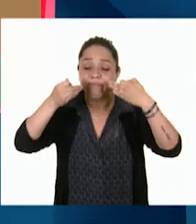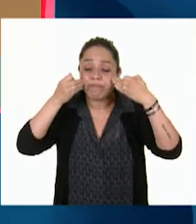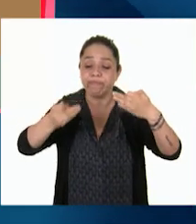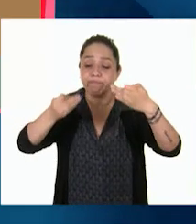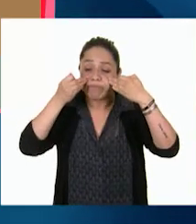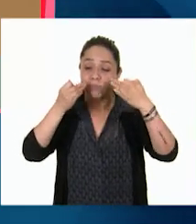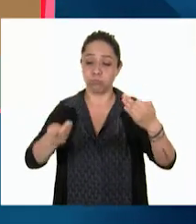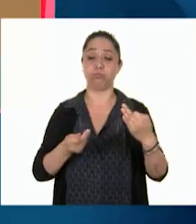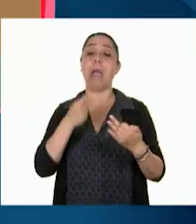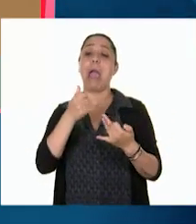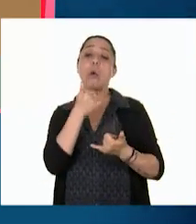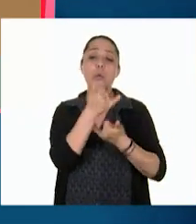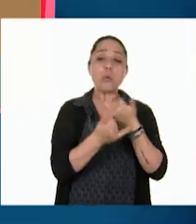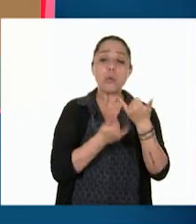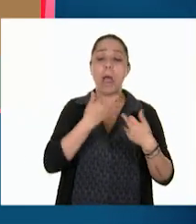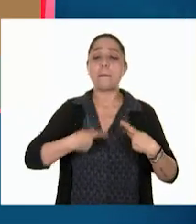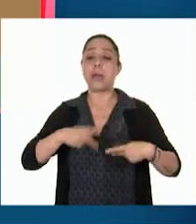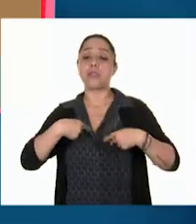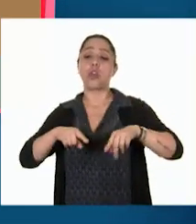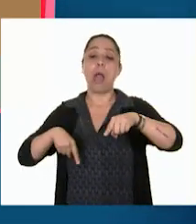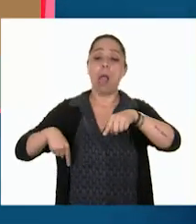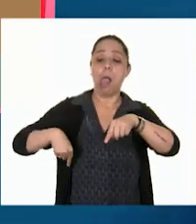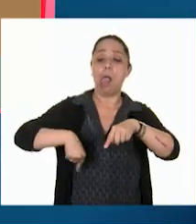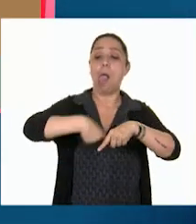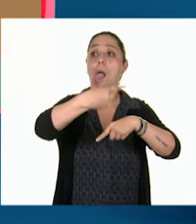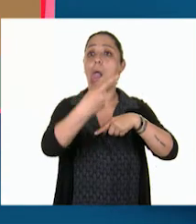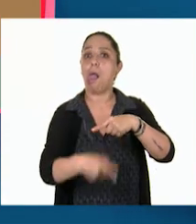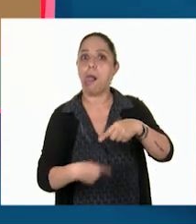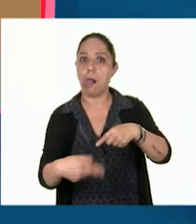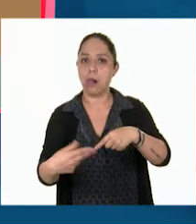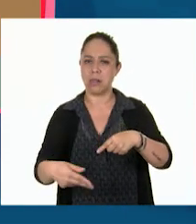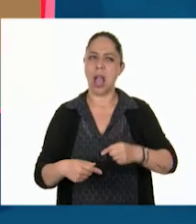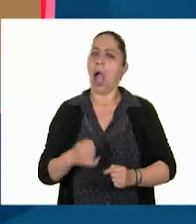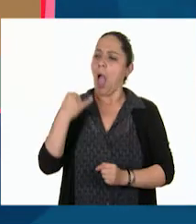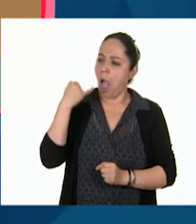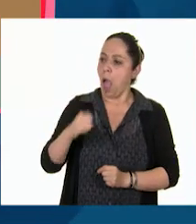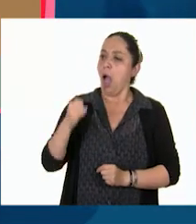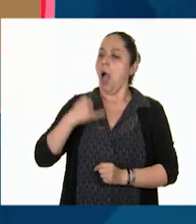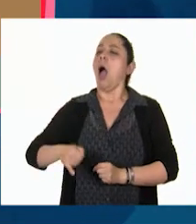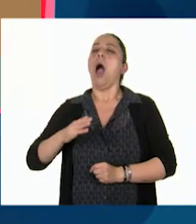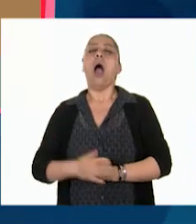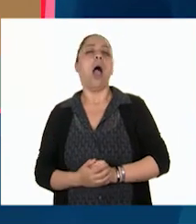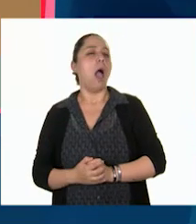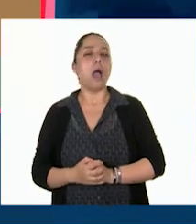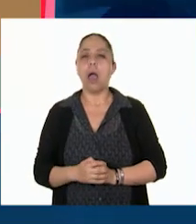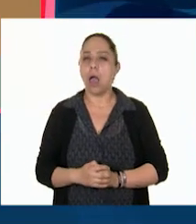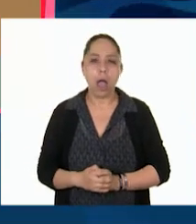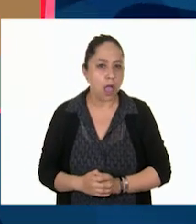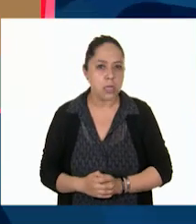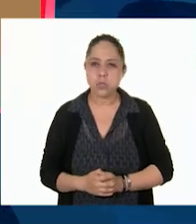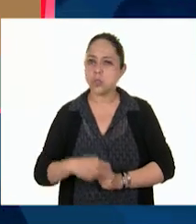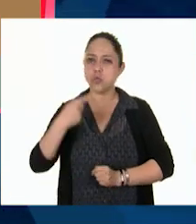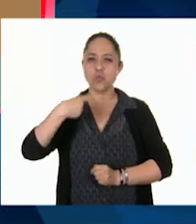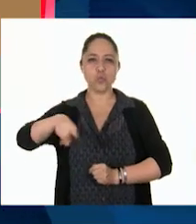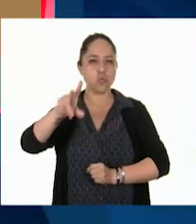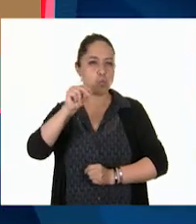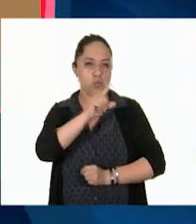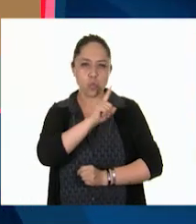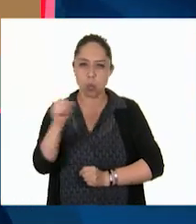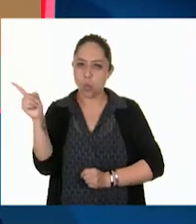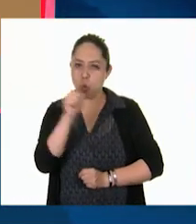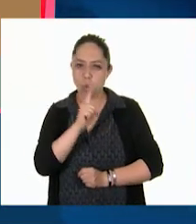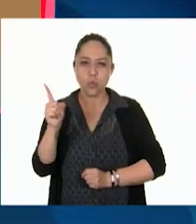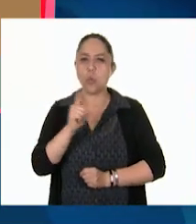cómo el jugador le puso el pie al otro jugador. ¿Qué? No, y luego va y le dice, ay, no, ay, sí,